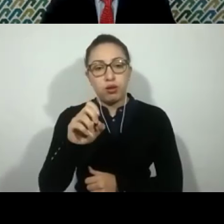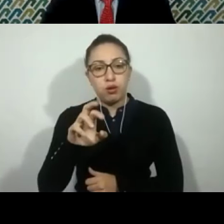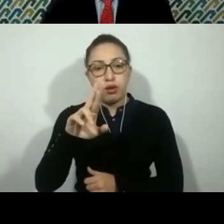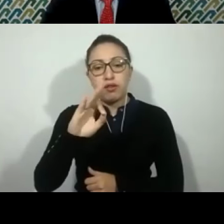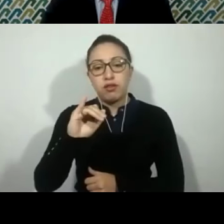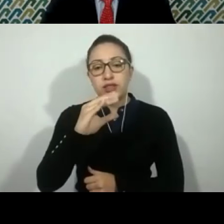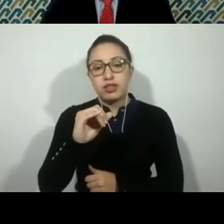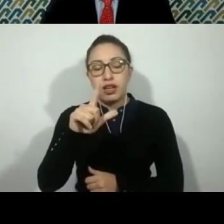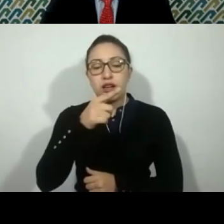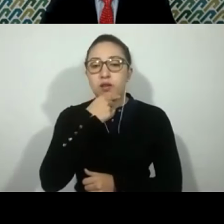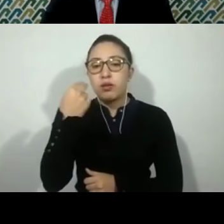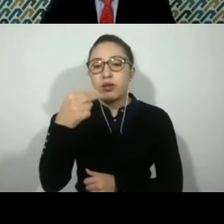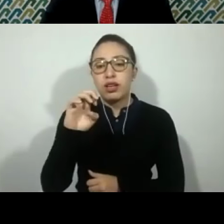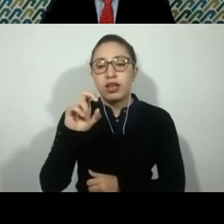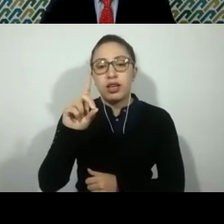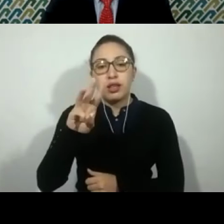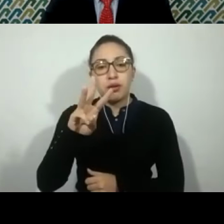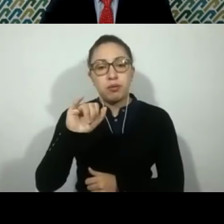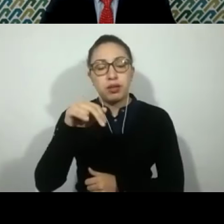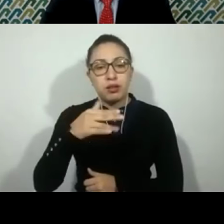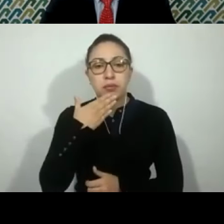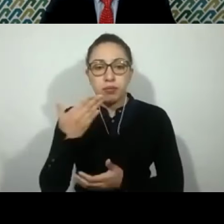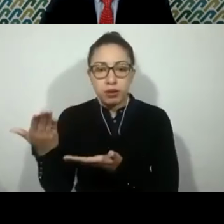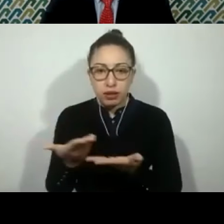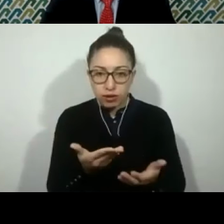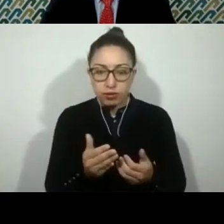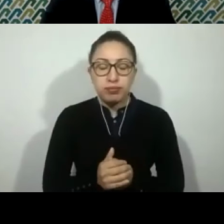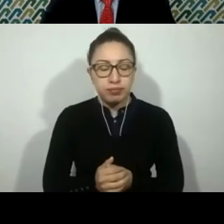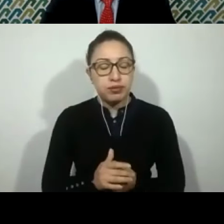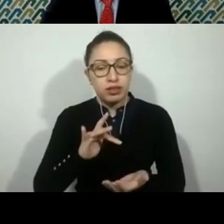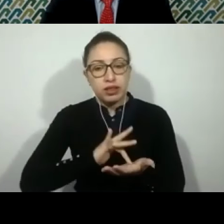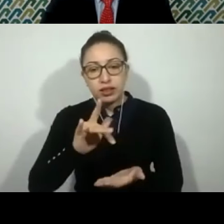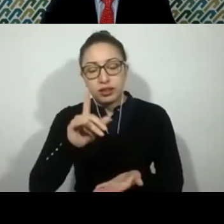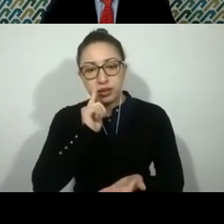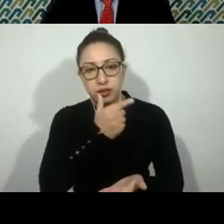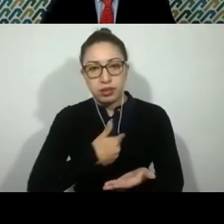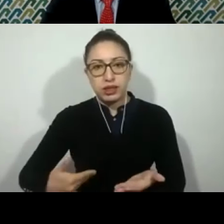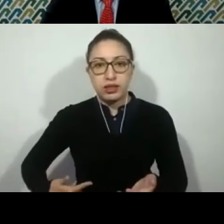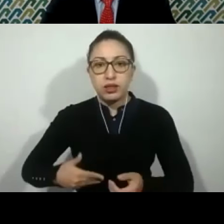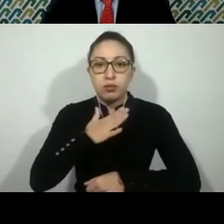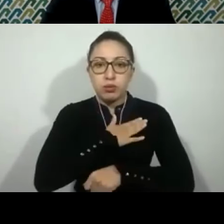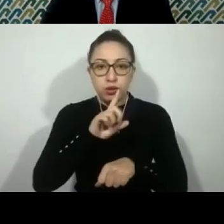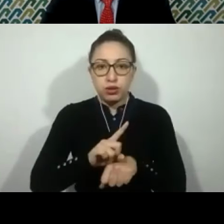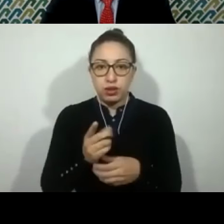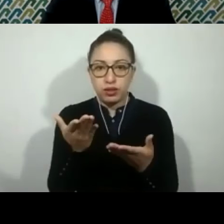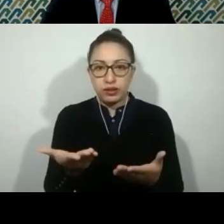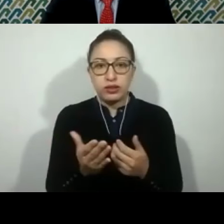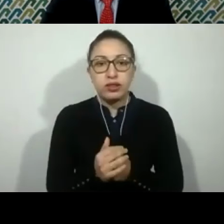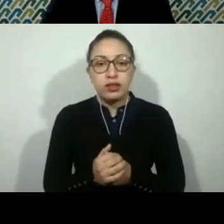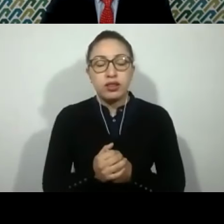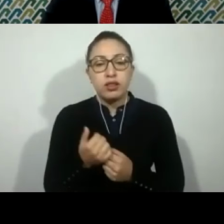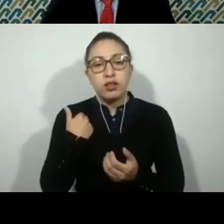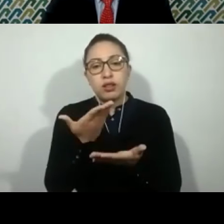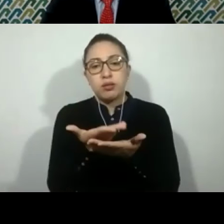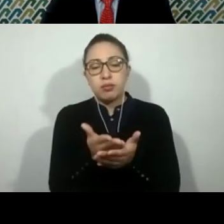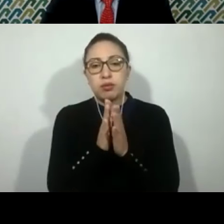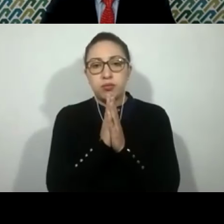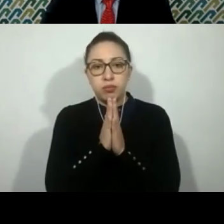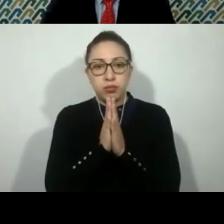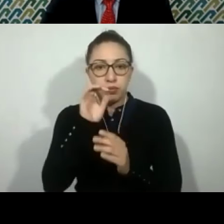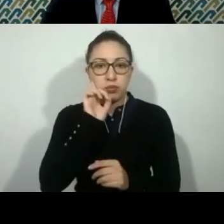Ángeles. Bienvenido, Procurador. Gracias, diputada presidenta. Buenos días. Esta presidencia solicita a la diputada